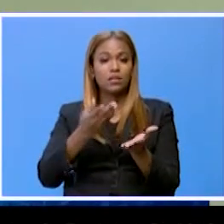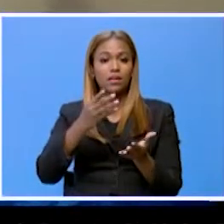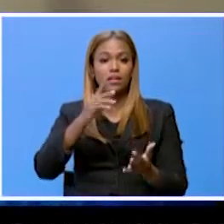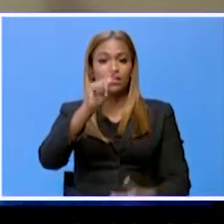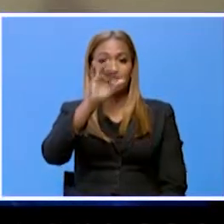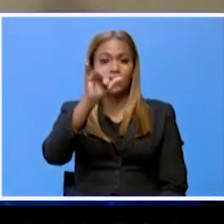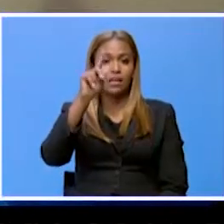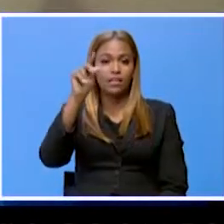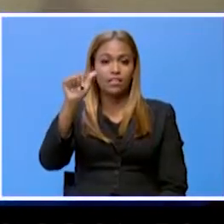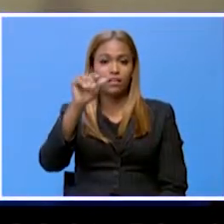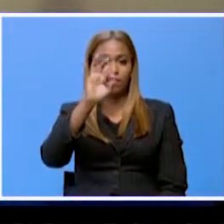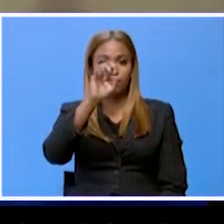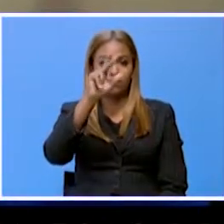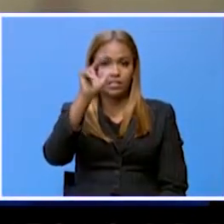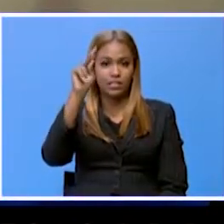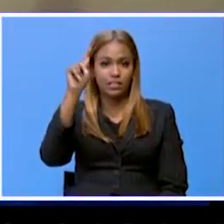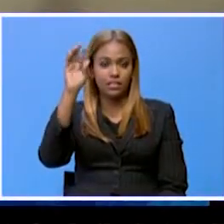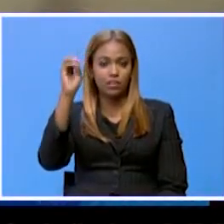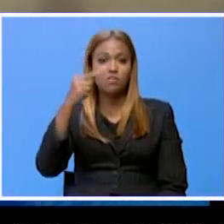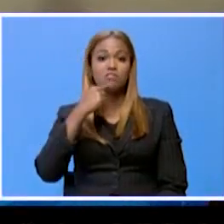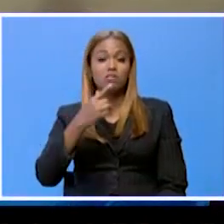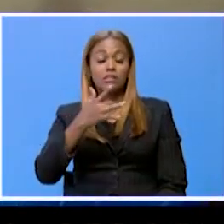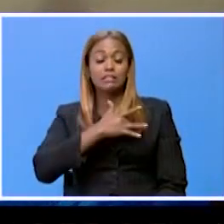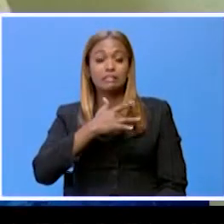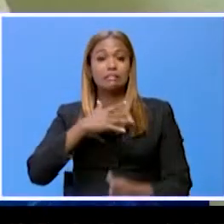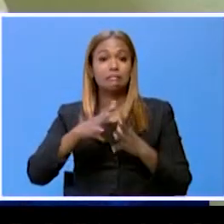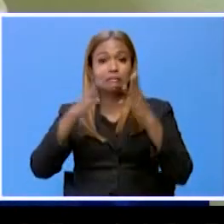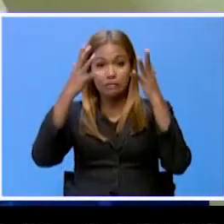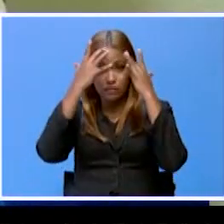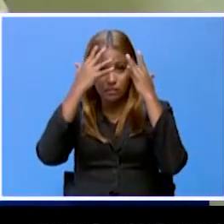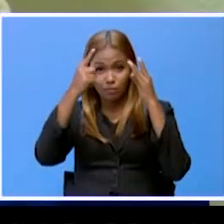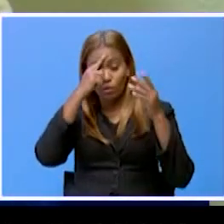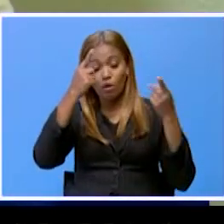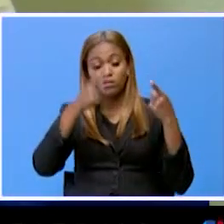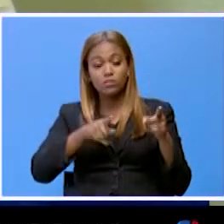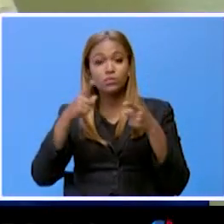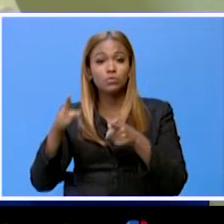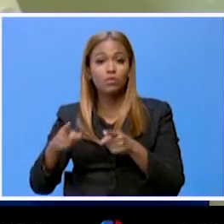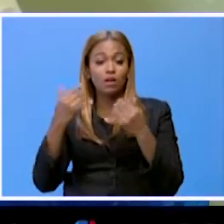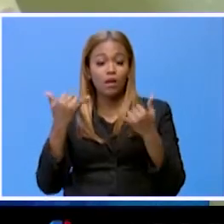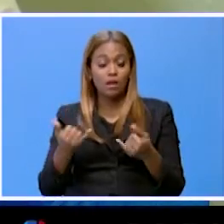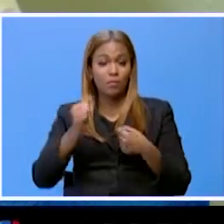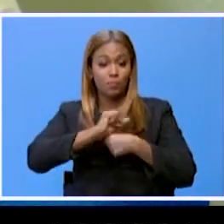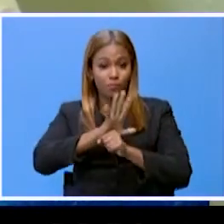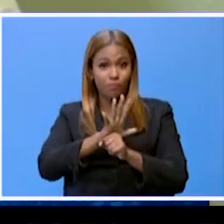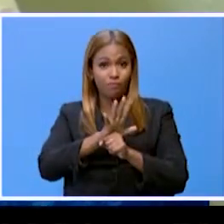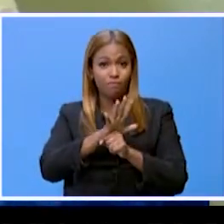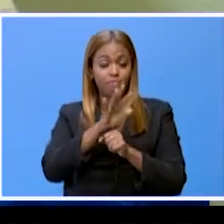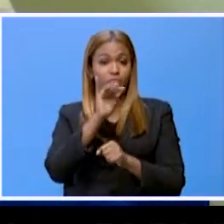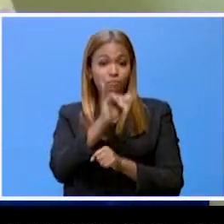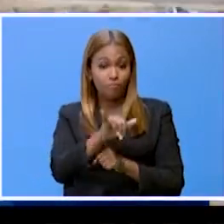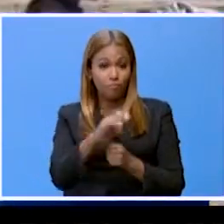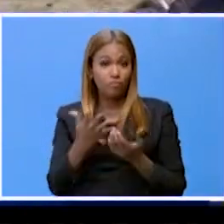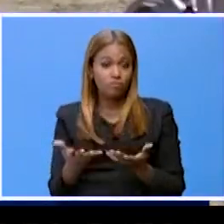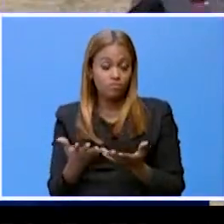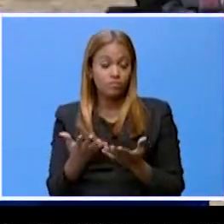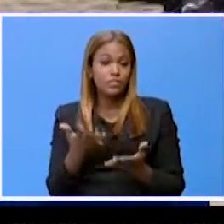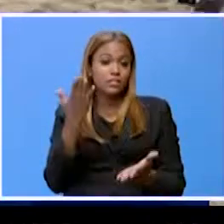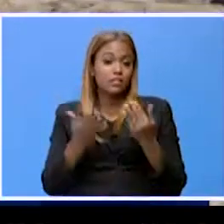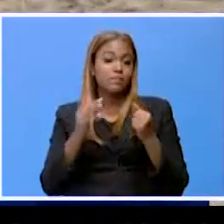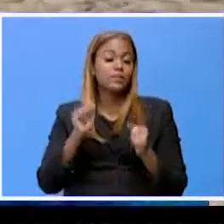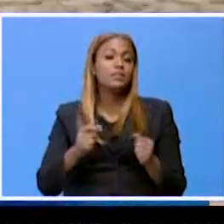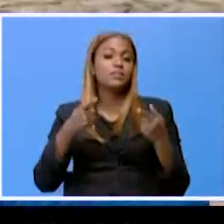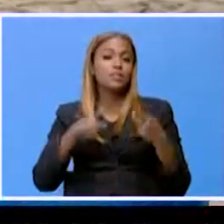Florentino expresaron gran preocupación por los efectos que la actual pandemia de la COVID-19